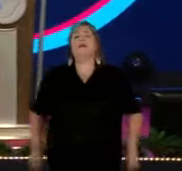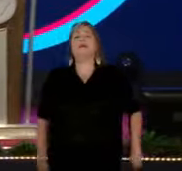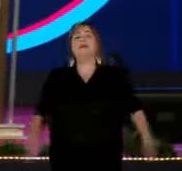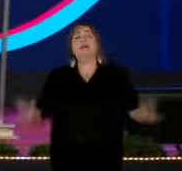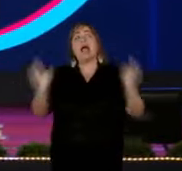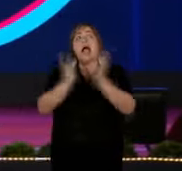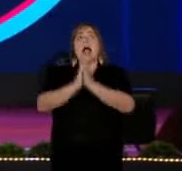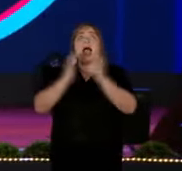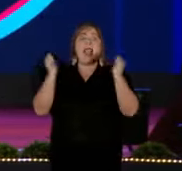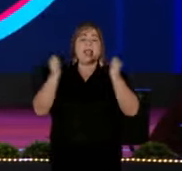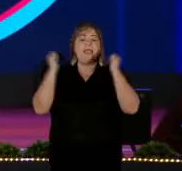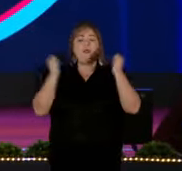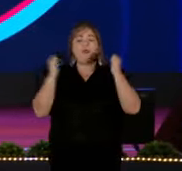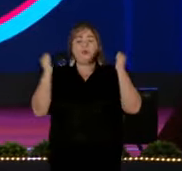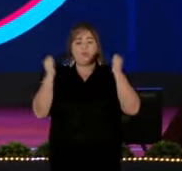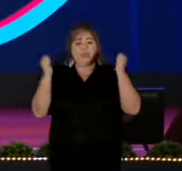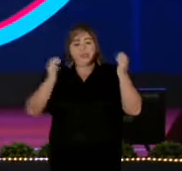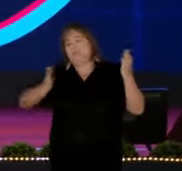Aleluya.